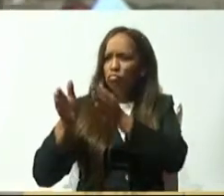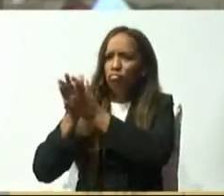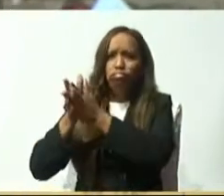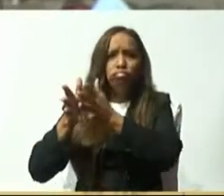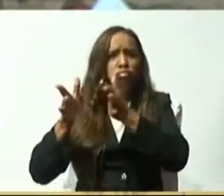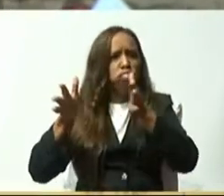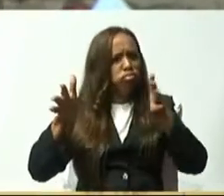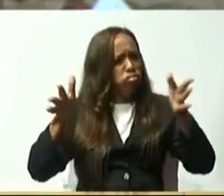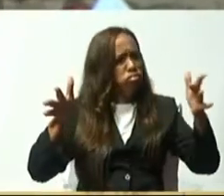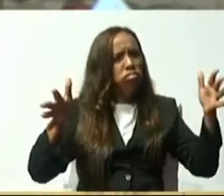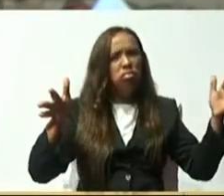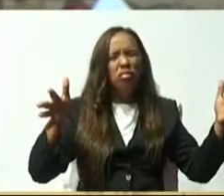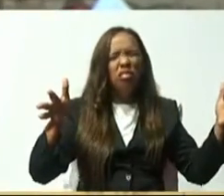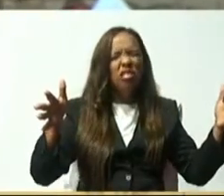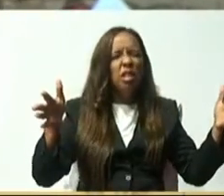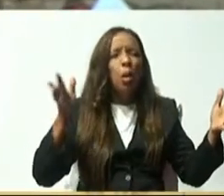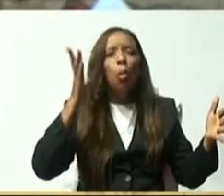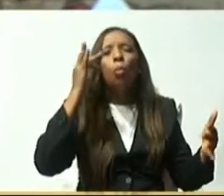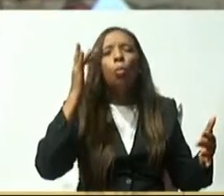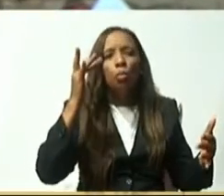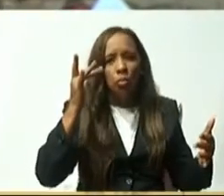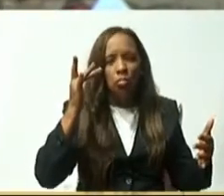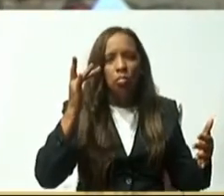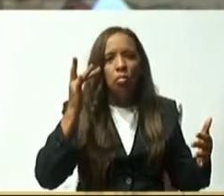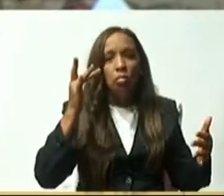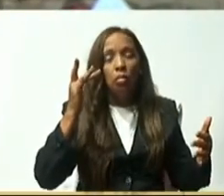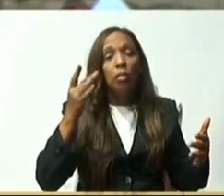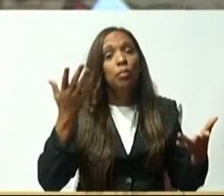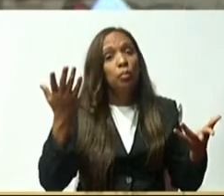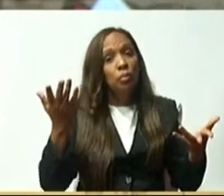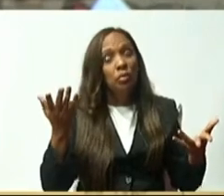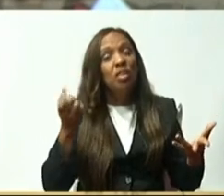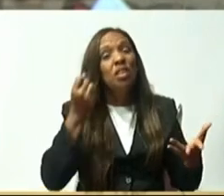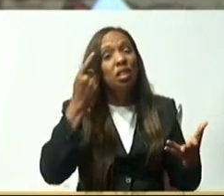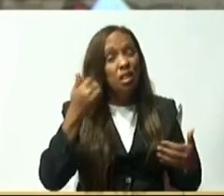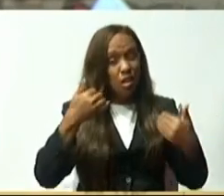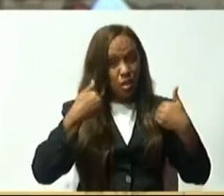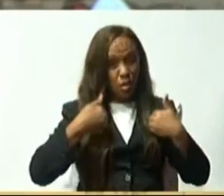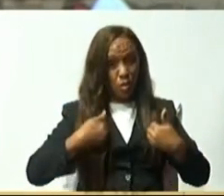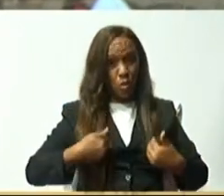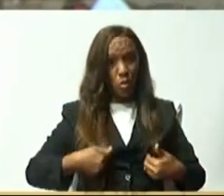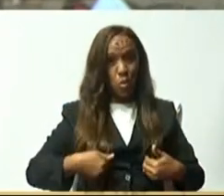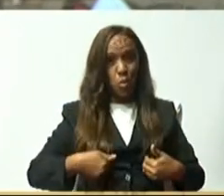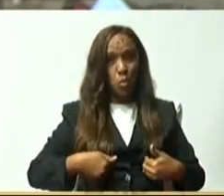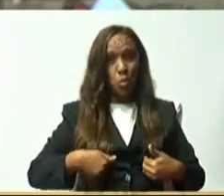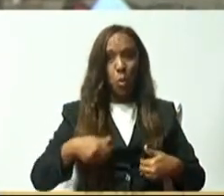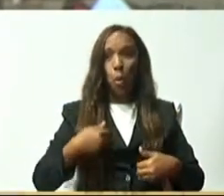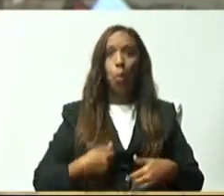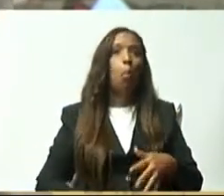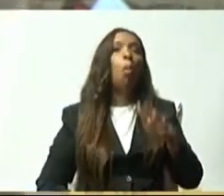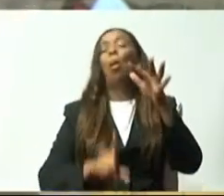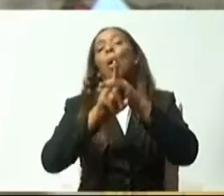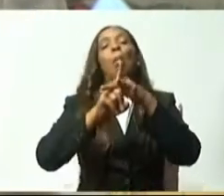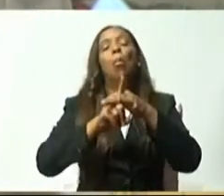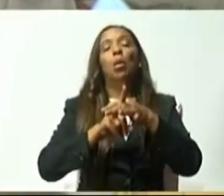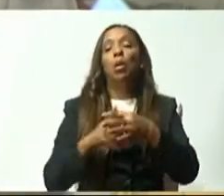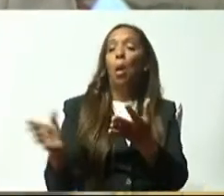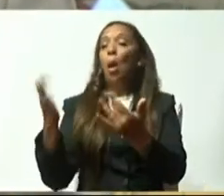yo no soy un invento, que yo no soy un enganchado a la política, que yo no soy una figura hecha y construida al